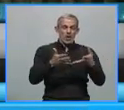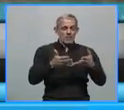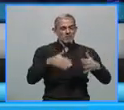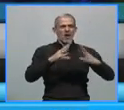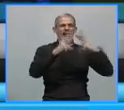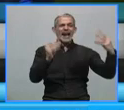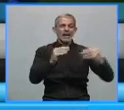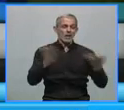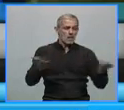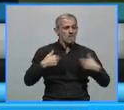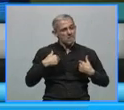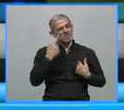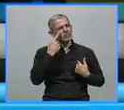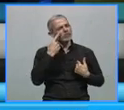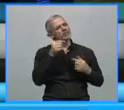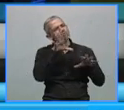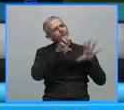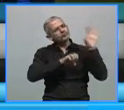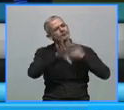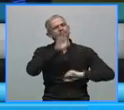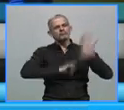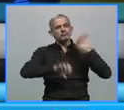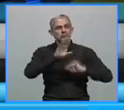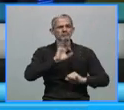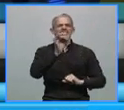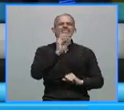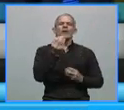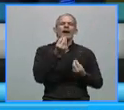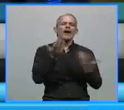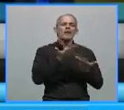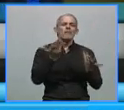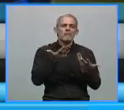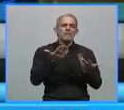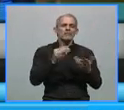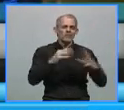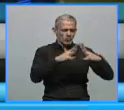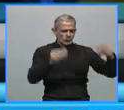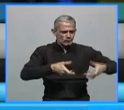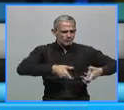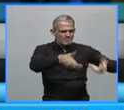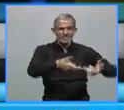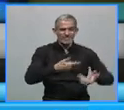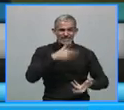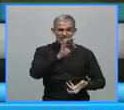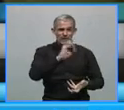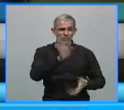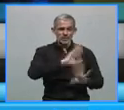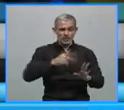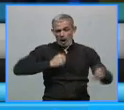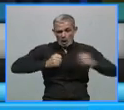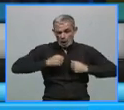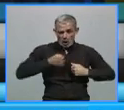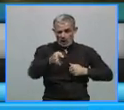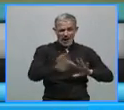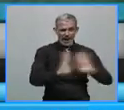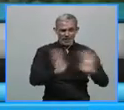rugby empecé conociendo el rugby ahí sab era la pelota y correr para